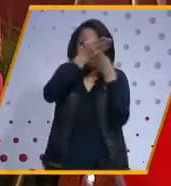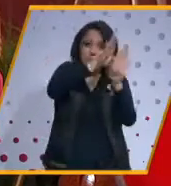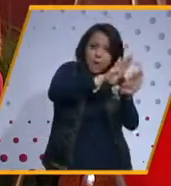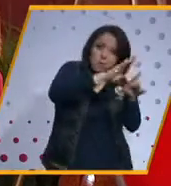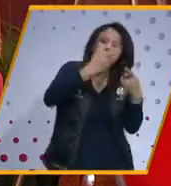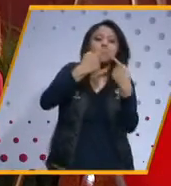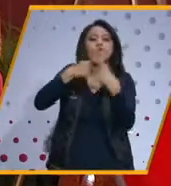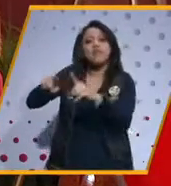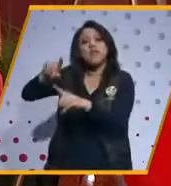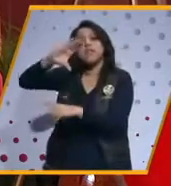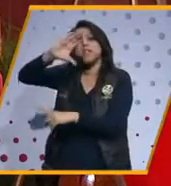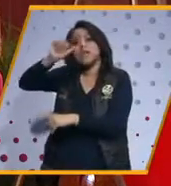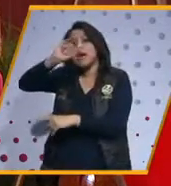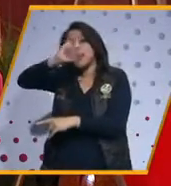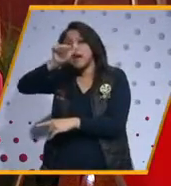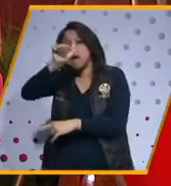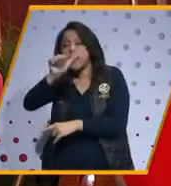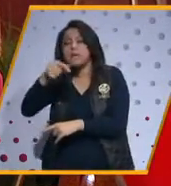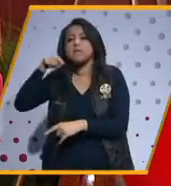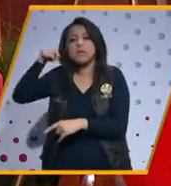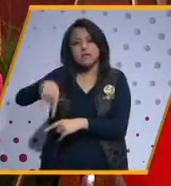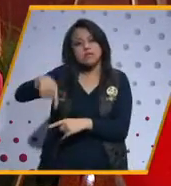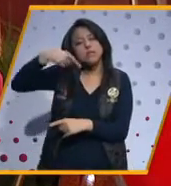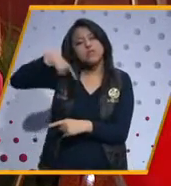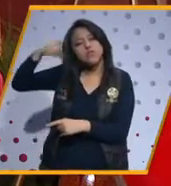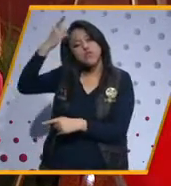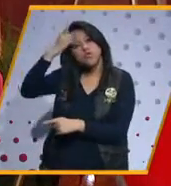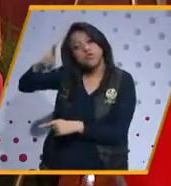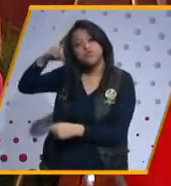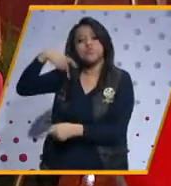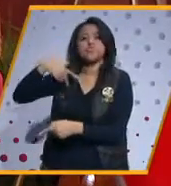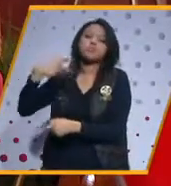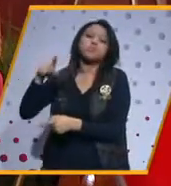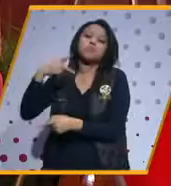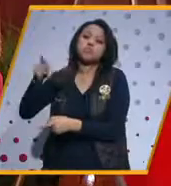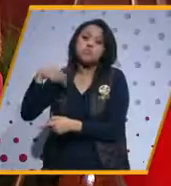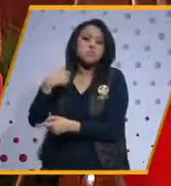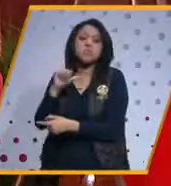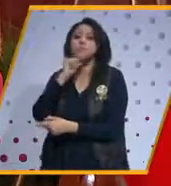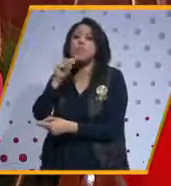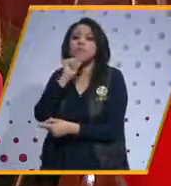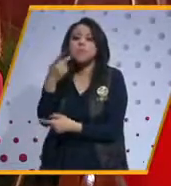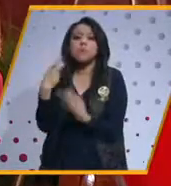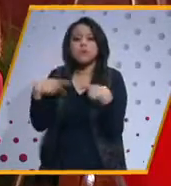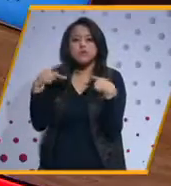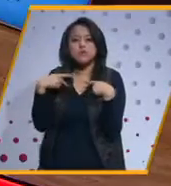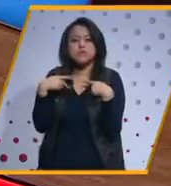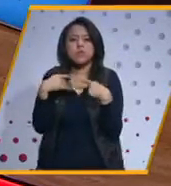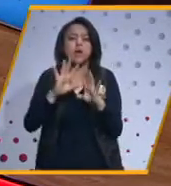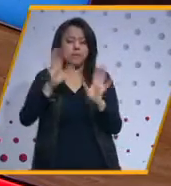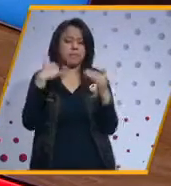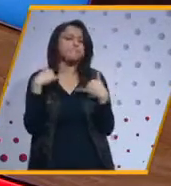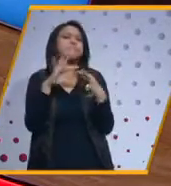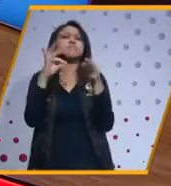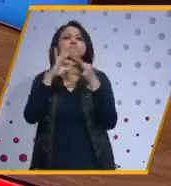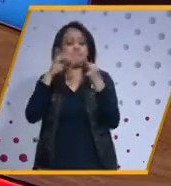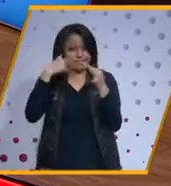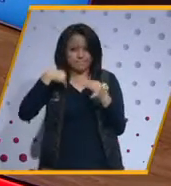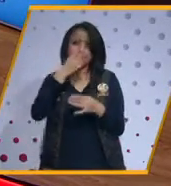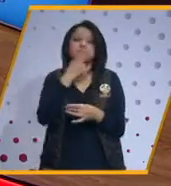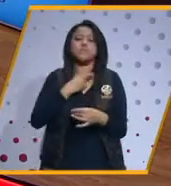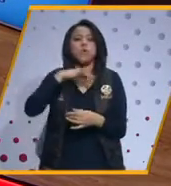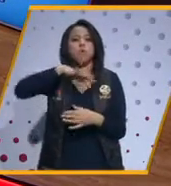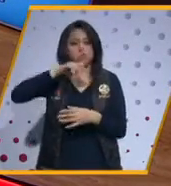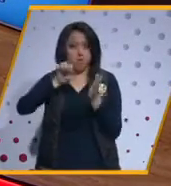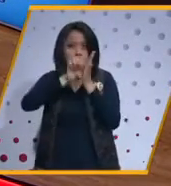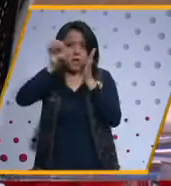que las cajas populares se deben a sus dueños, que son los socios. No tenemos clientes. A ver, yo tengo una lanita, mi quincena,